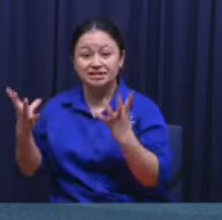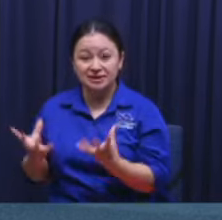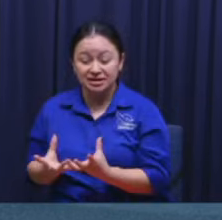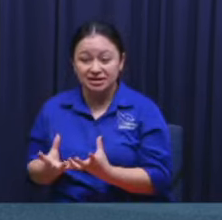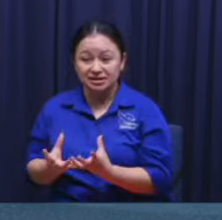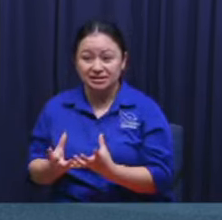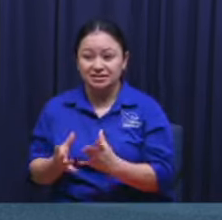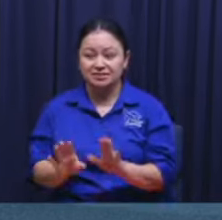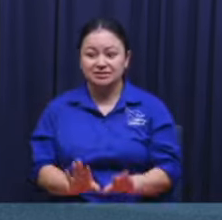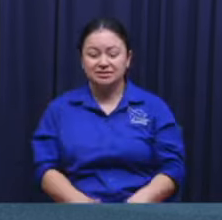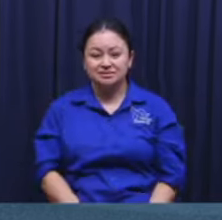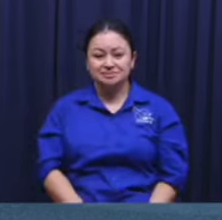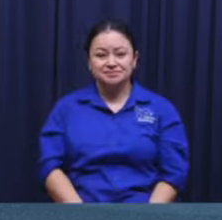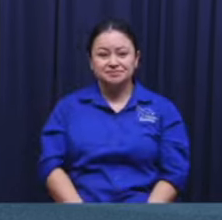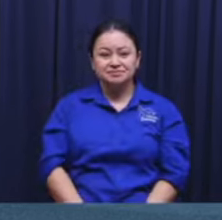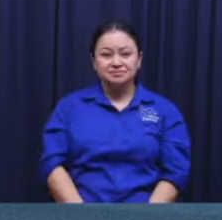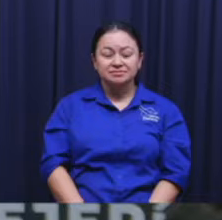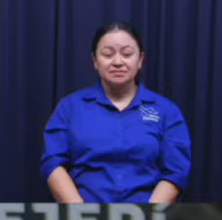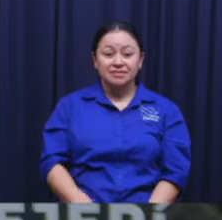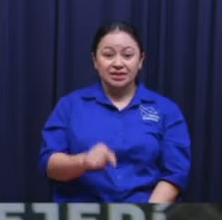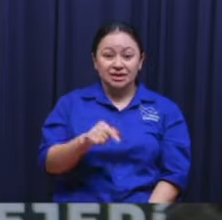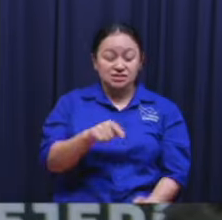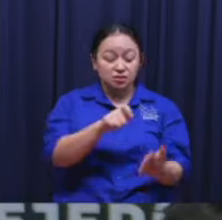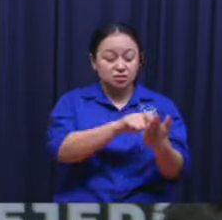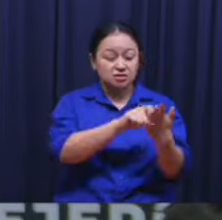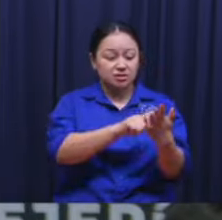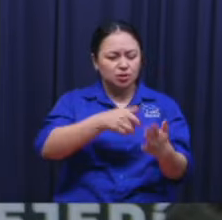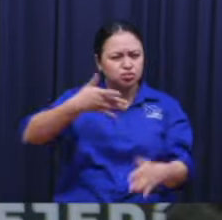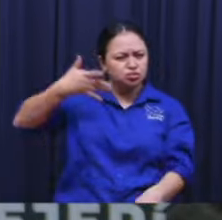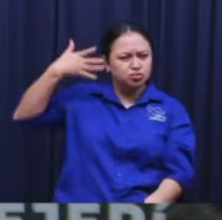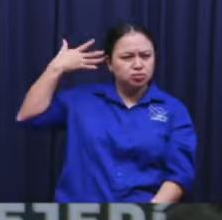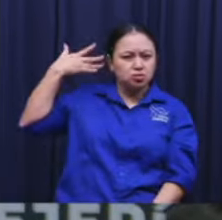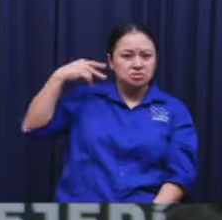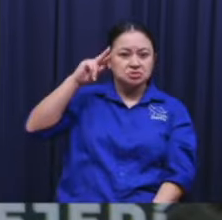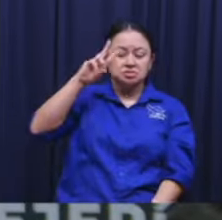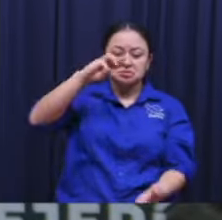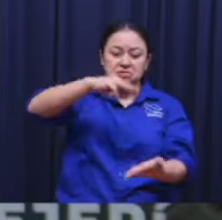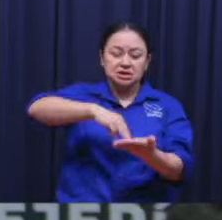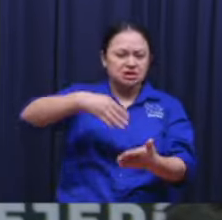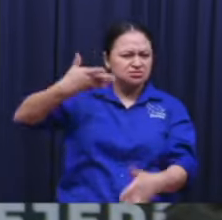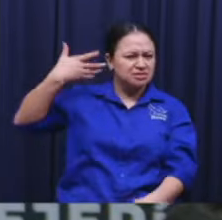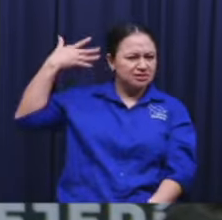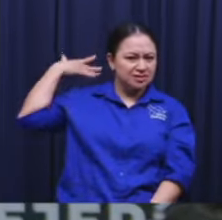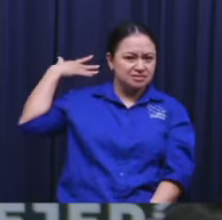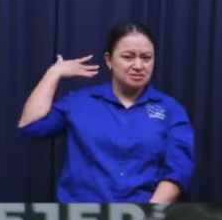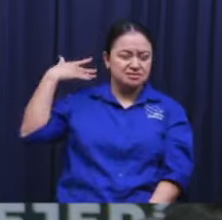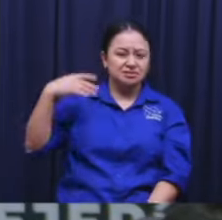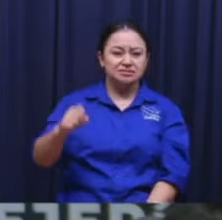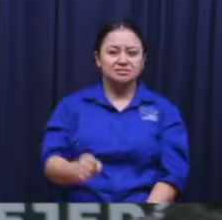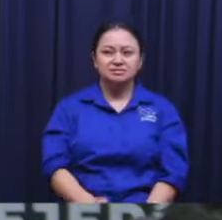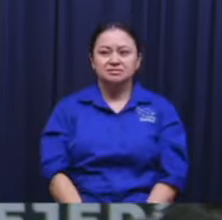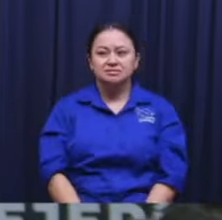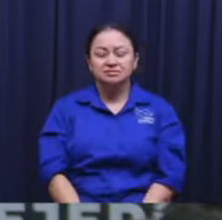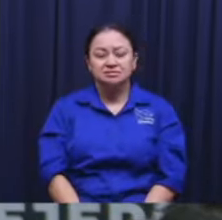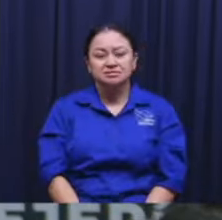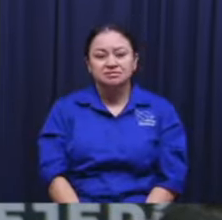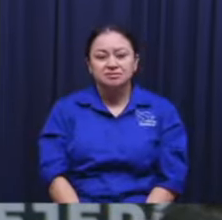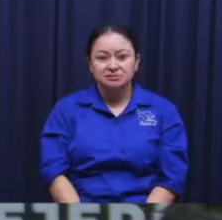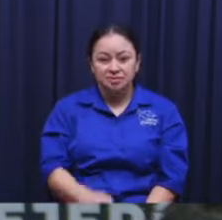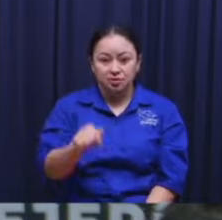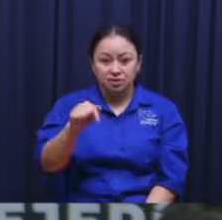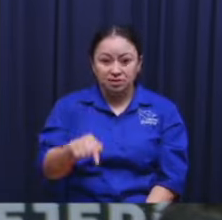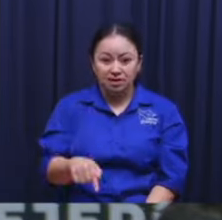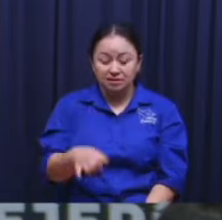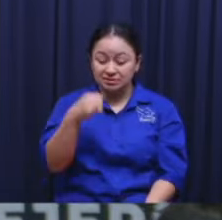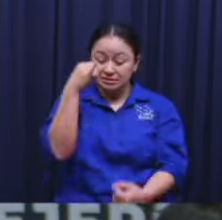hace aproximadamente 2000 años y el Señor dijo que estaba a punto de venir la prueba, ¿eh? Y ahorita ya pasaron 2000 años. Yo